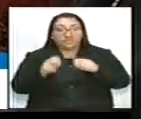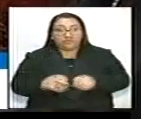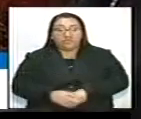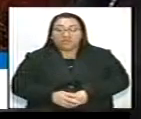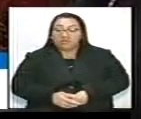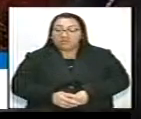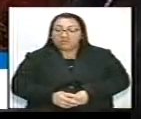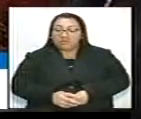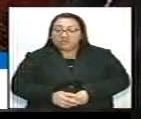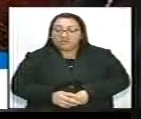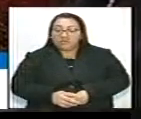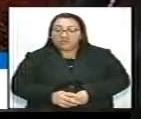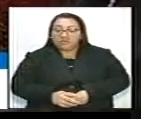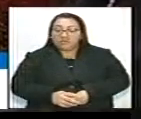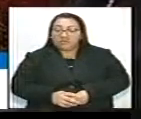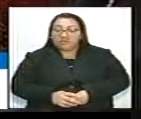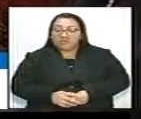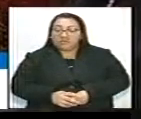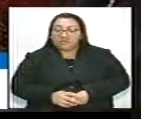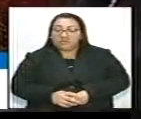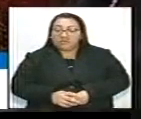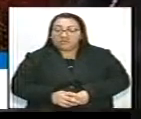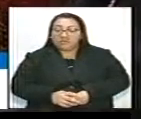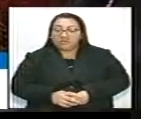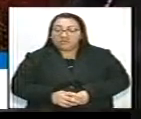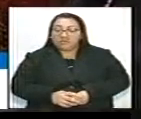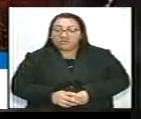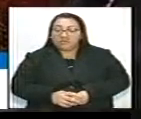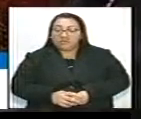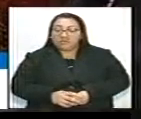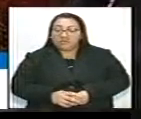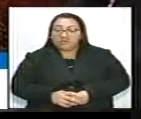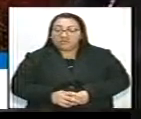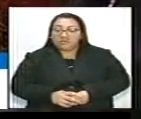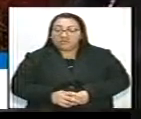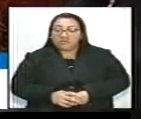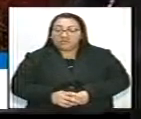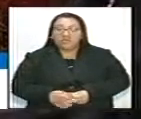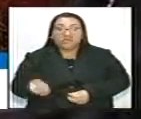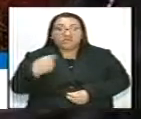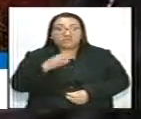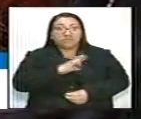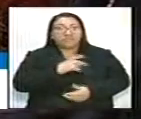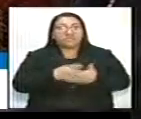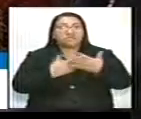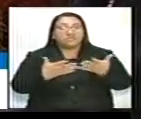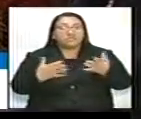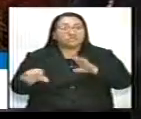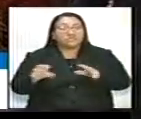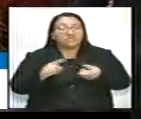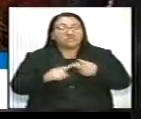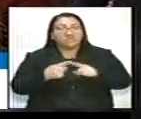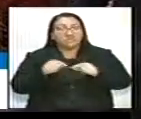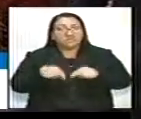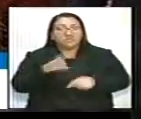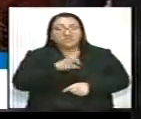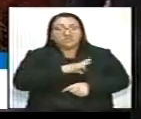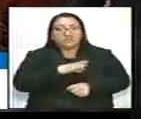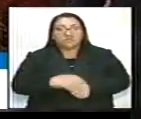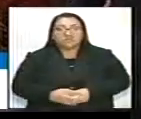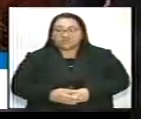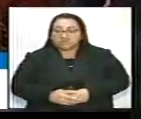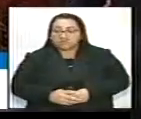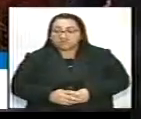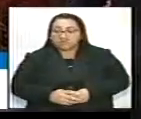investigadora, yo considero que debería de venir la fiscal para que nos pueda informar qué acciones está tomando desde la Fiscalía de